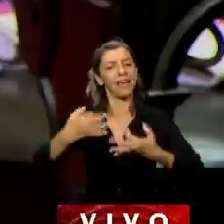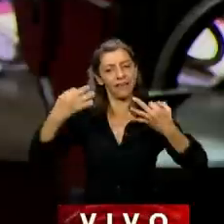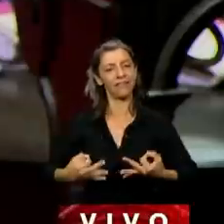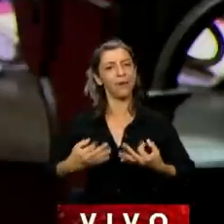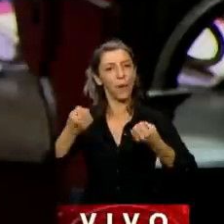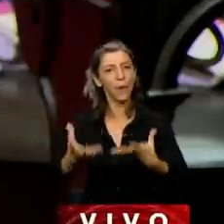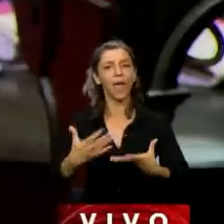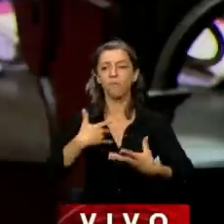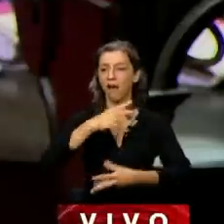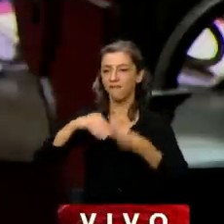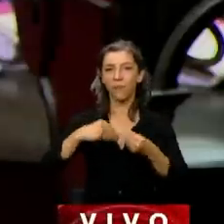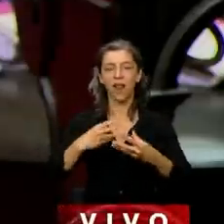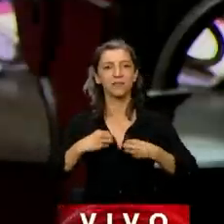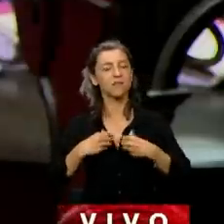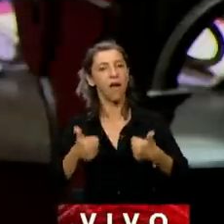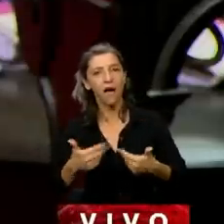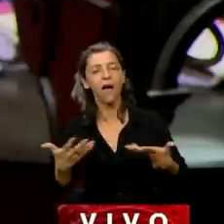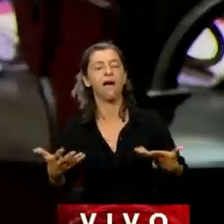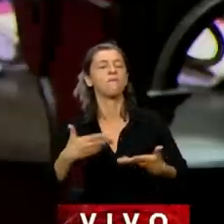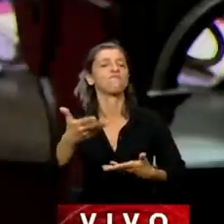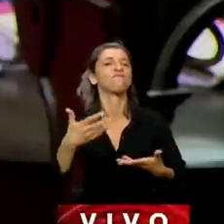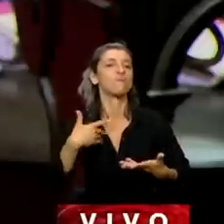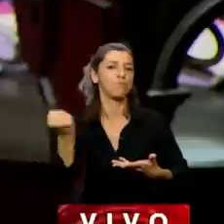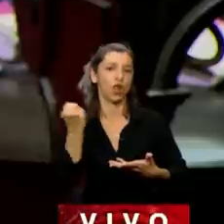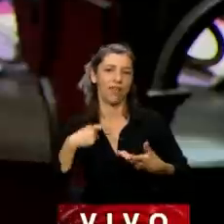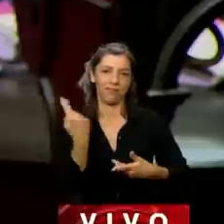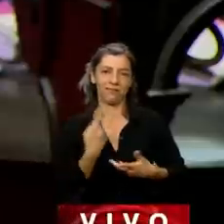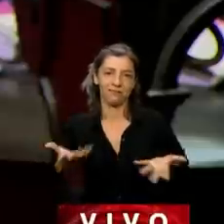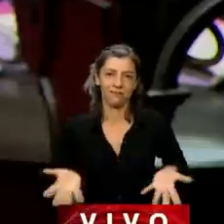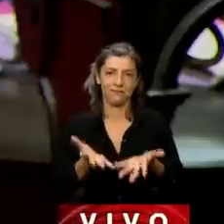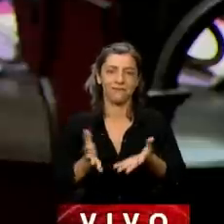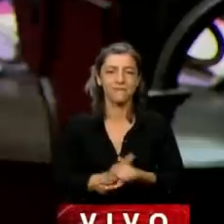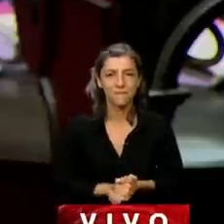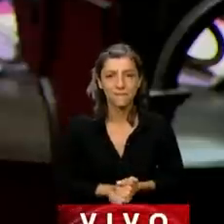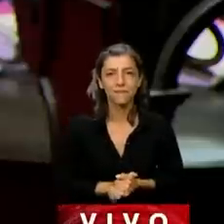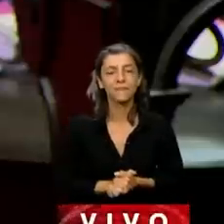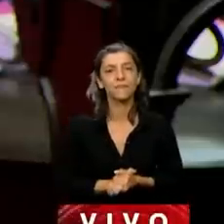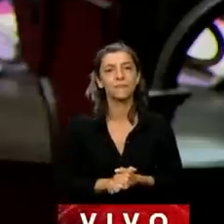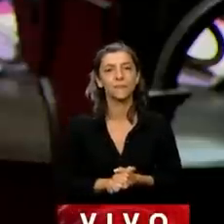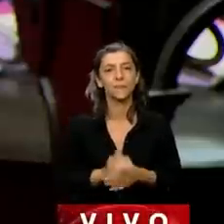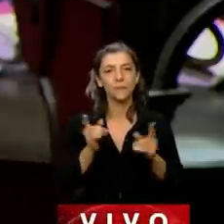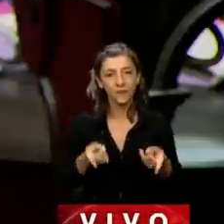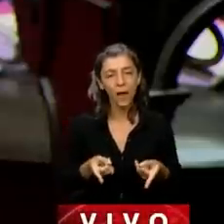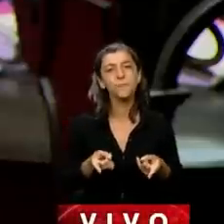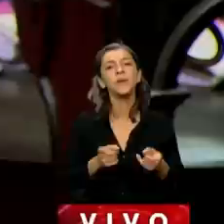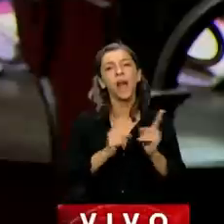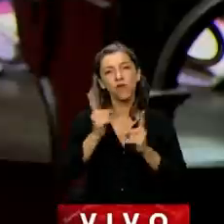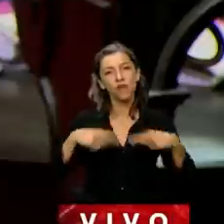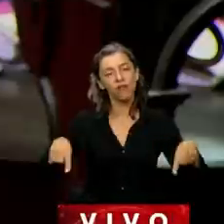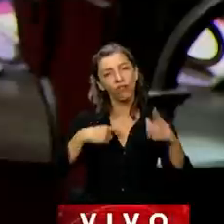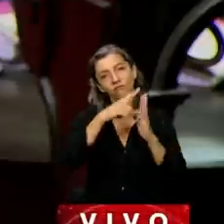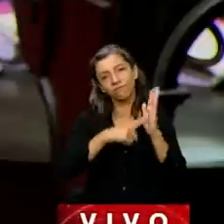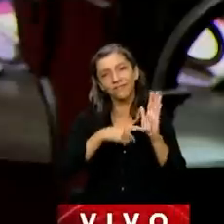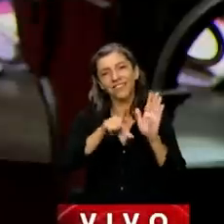Yo, además de definir algunos rasgos que me parecen importantes para esta ley, quiero esta